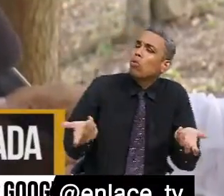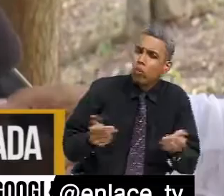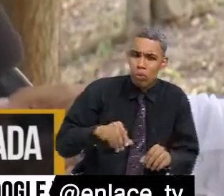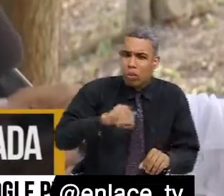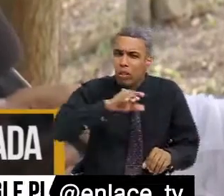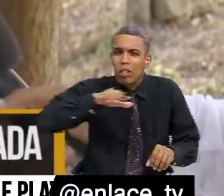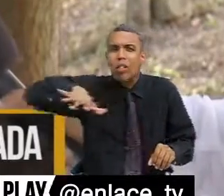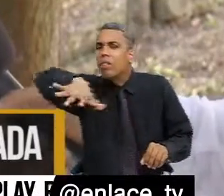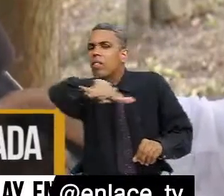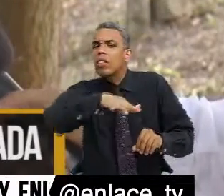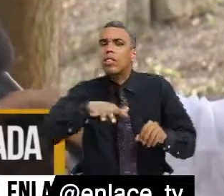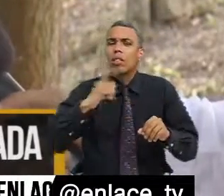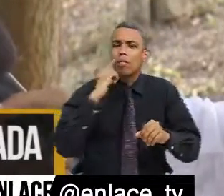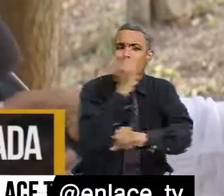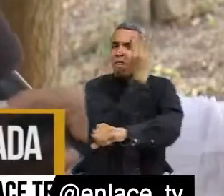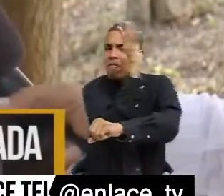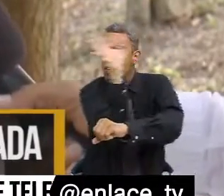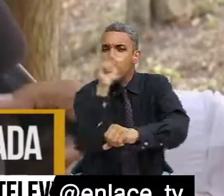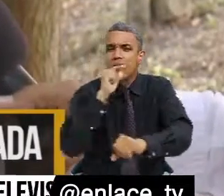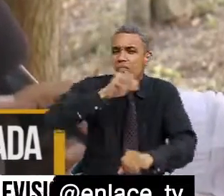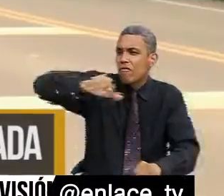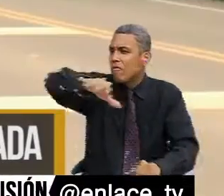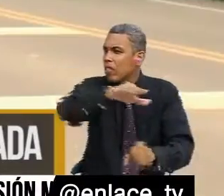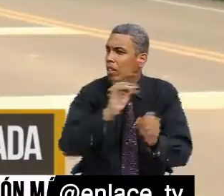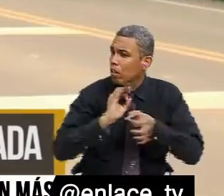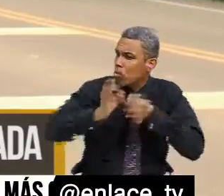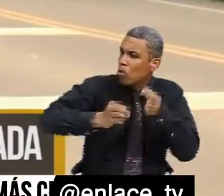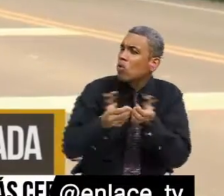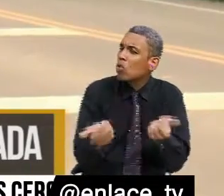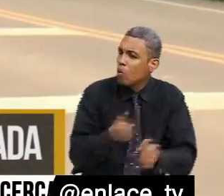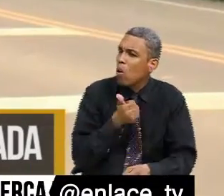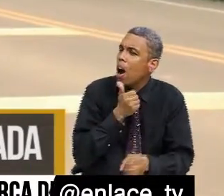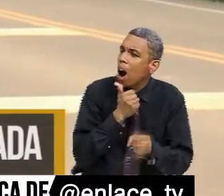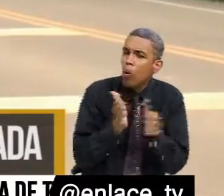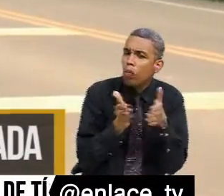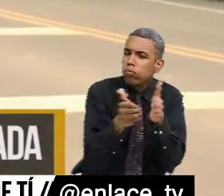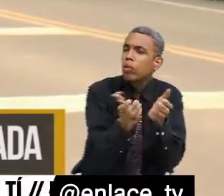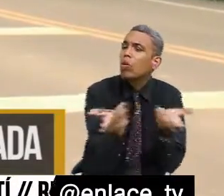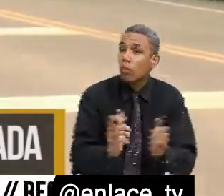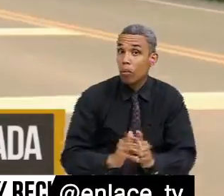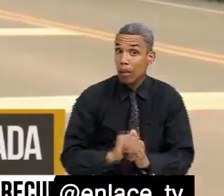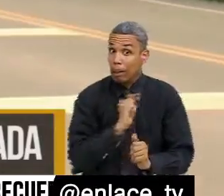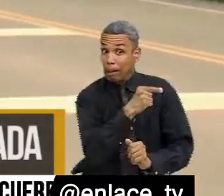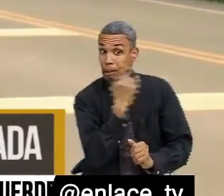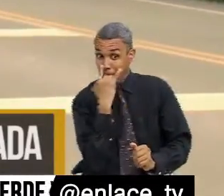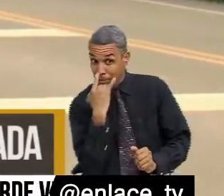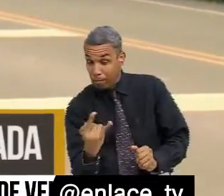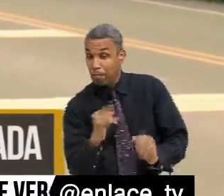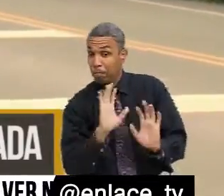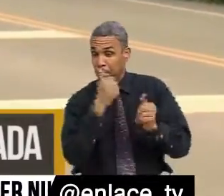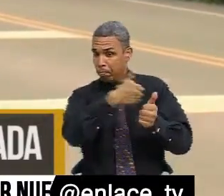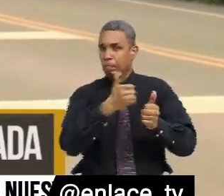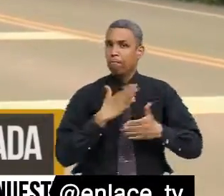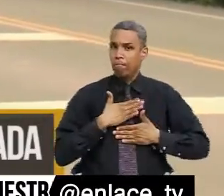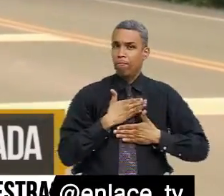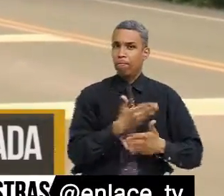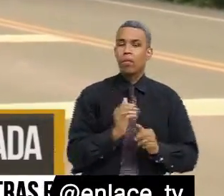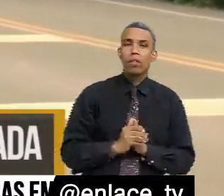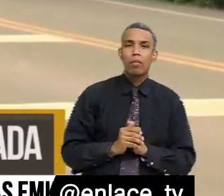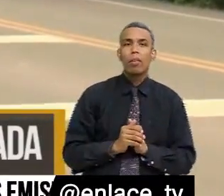están proponiendo y que también son propositivas al respecto. Este es pues un informe desde la vereda Patio Bonito del corregimiento